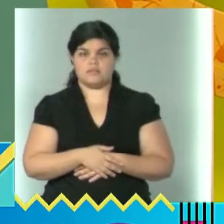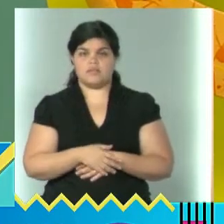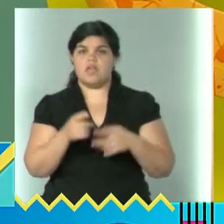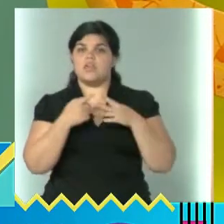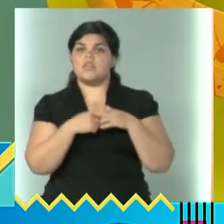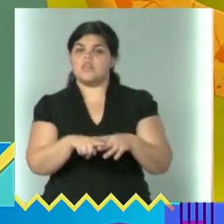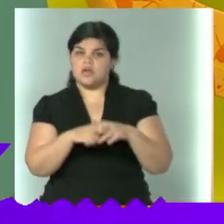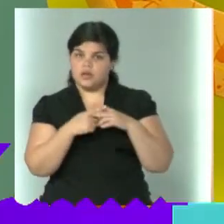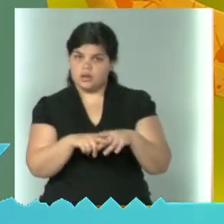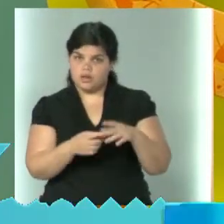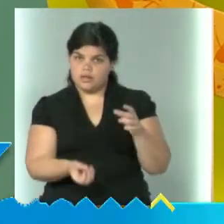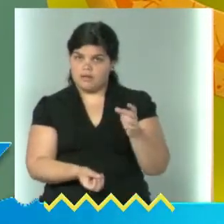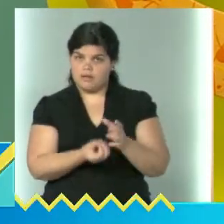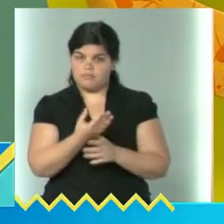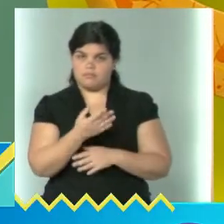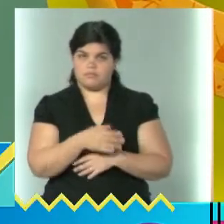comunicación